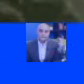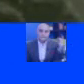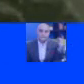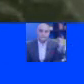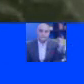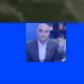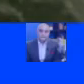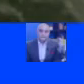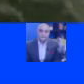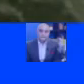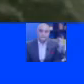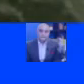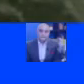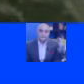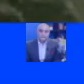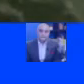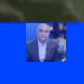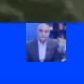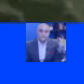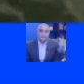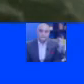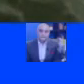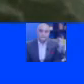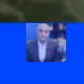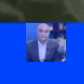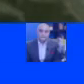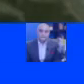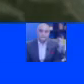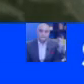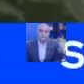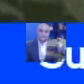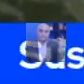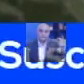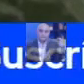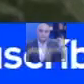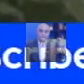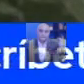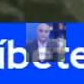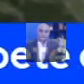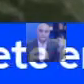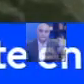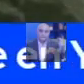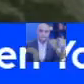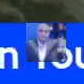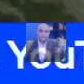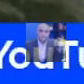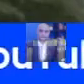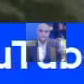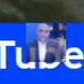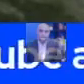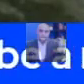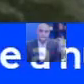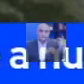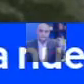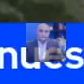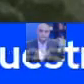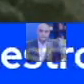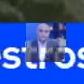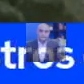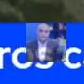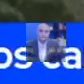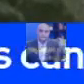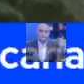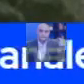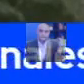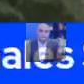personas, así como para poner en marcha medidas que permitan una migración más ordenada y con apego a los derechos humanos de las personas migrantes